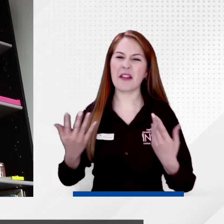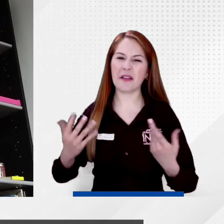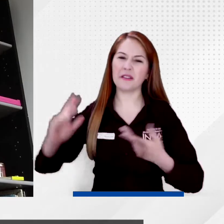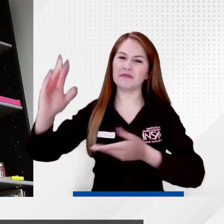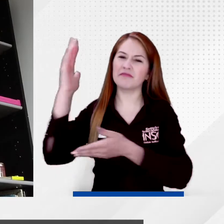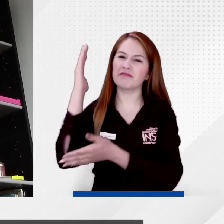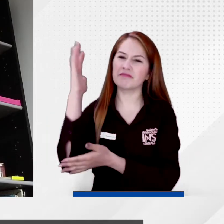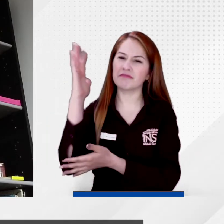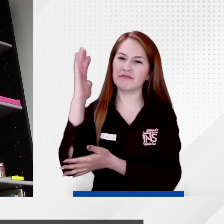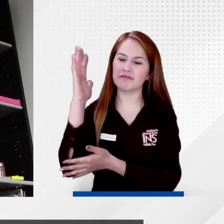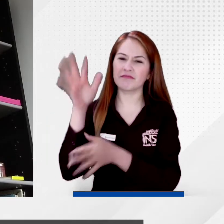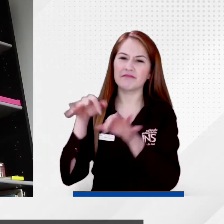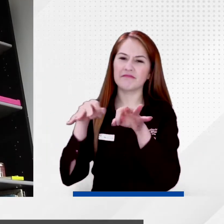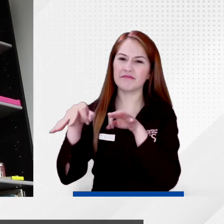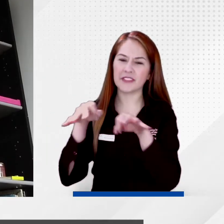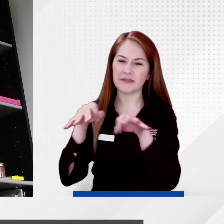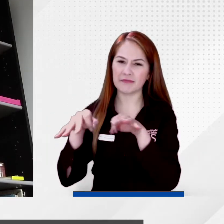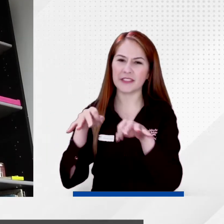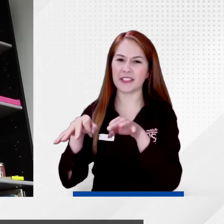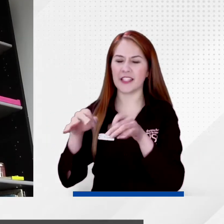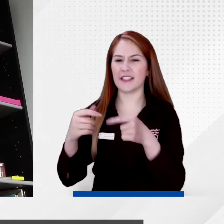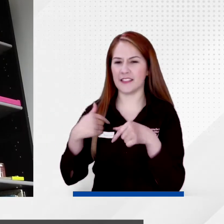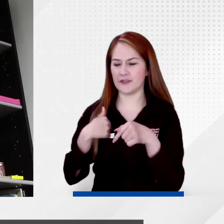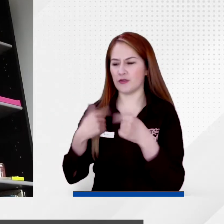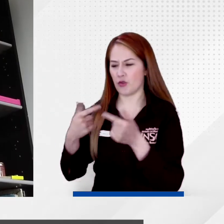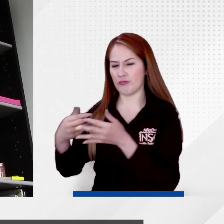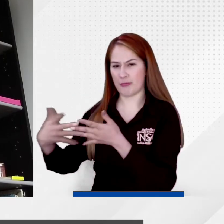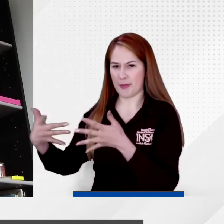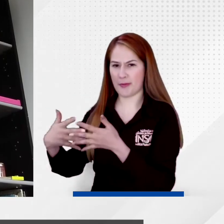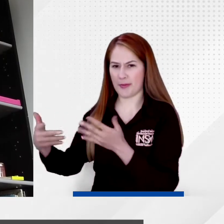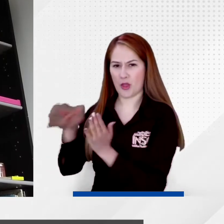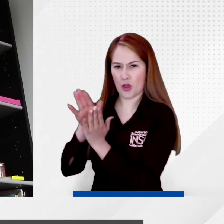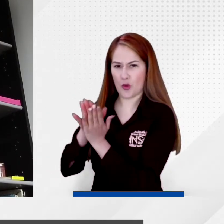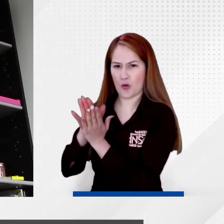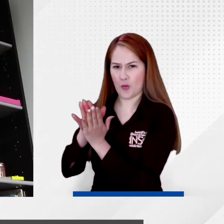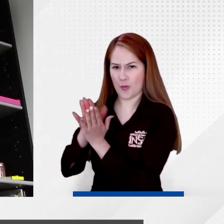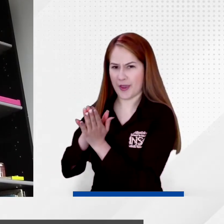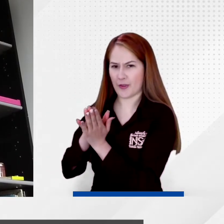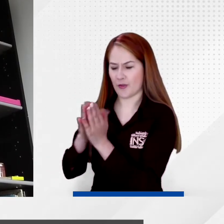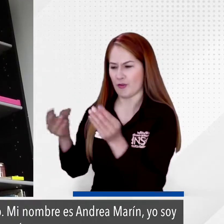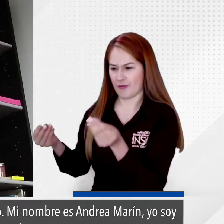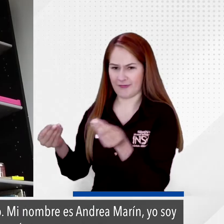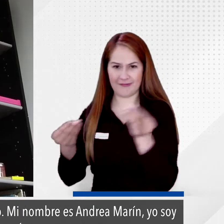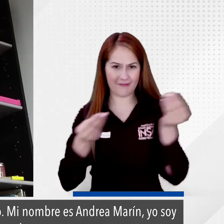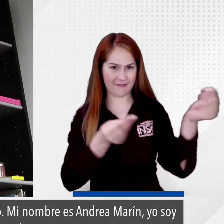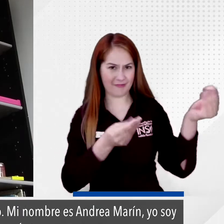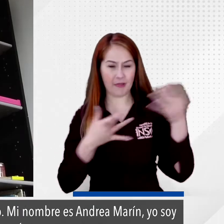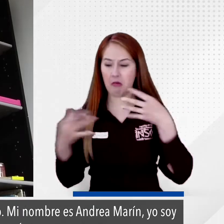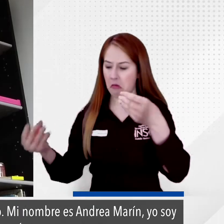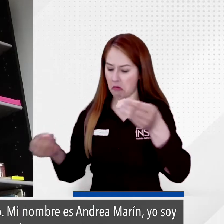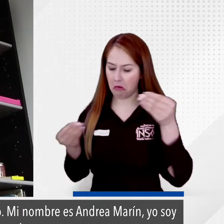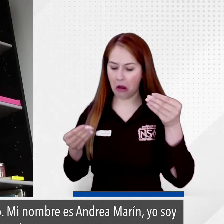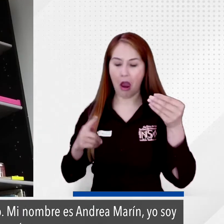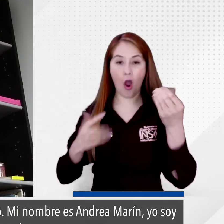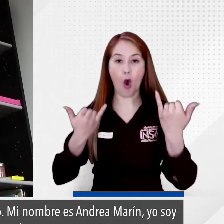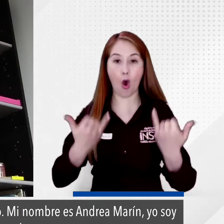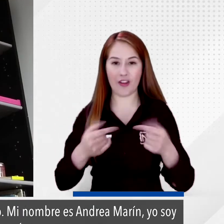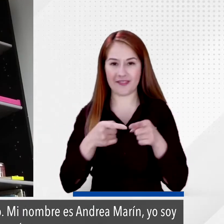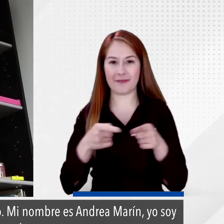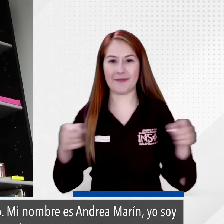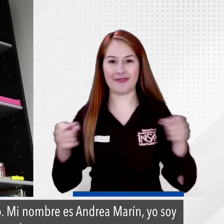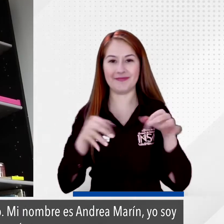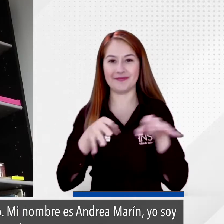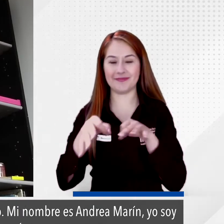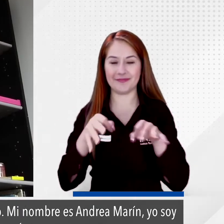con hablar un poco sobre la ponencia que escribo, ¿cierto? Y bueno, quiero contarles